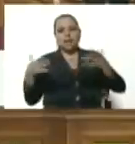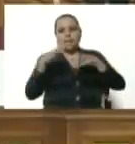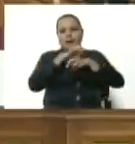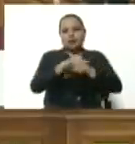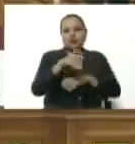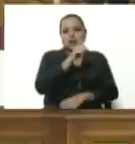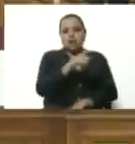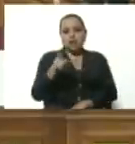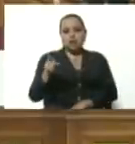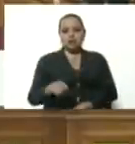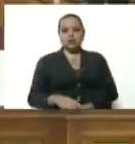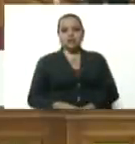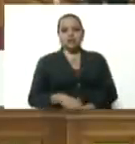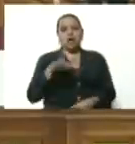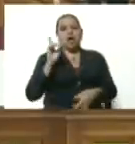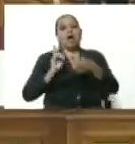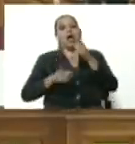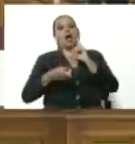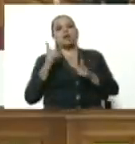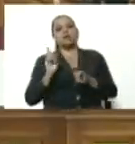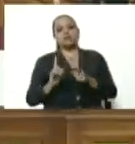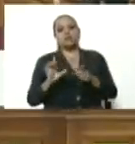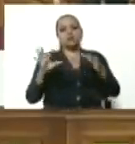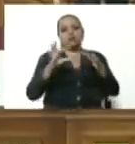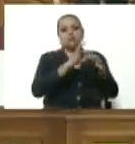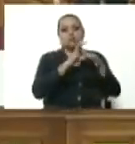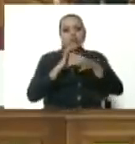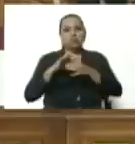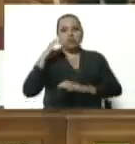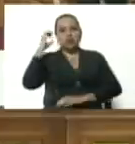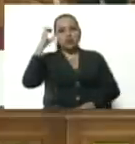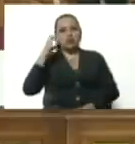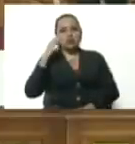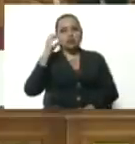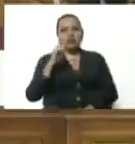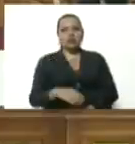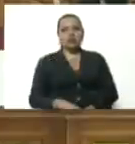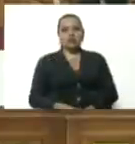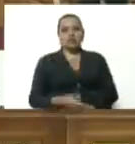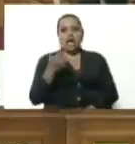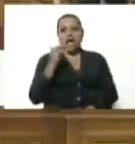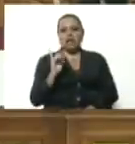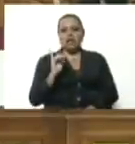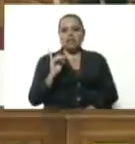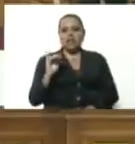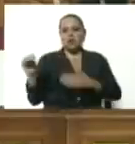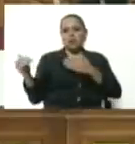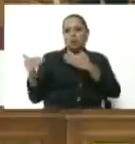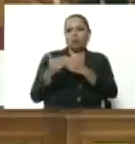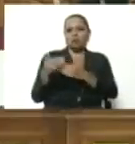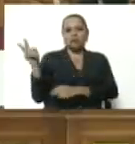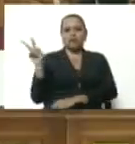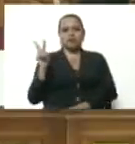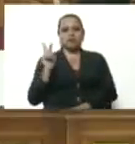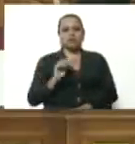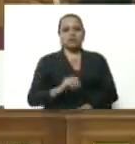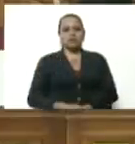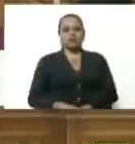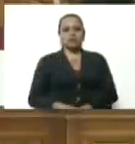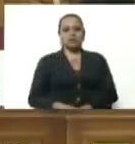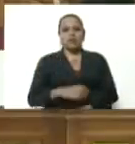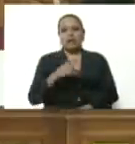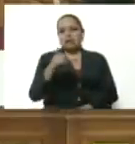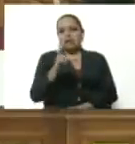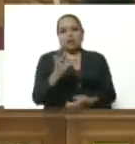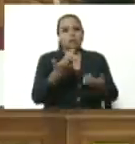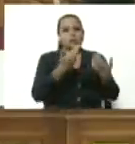ellos, salvo contadas excepciones de la Unión Europea, muy contadas, son enemigos de esta patria. Soy absolutamente responsable